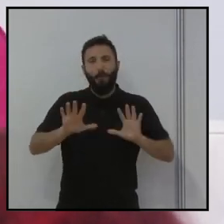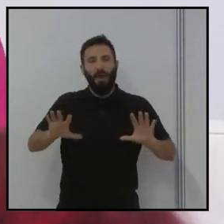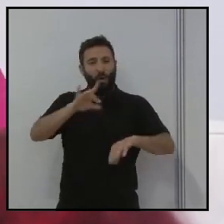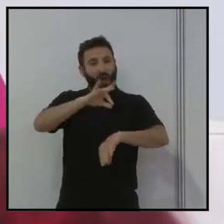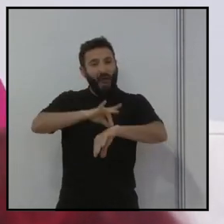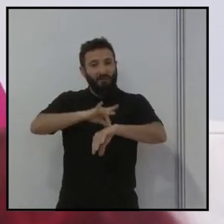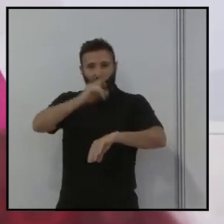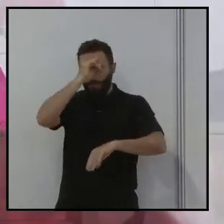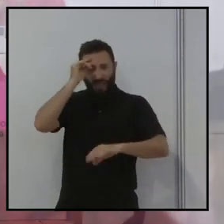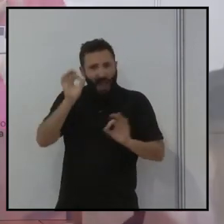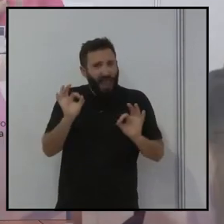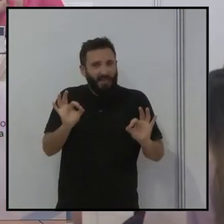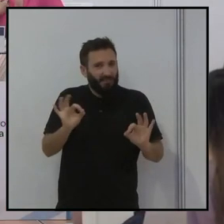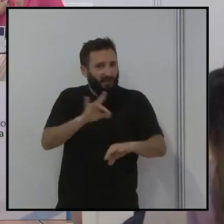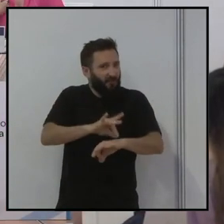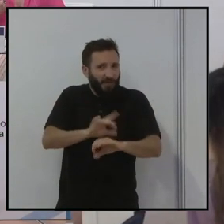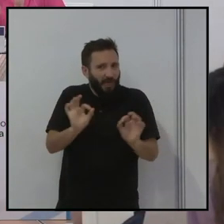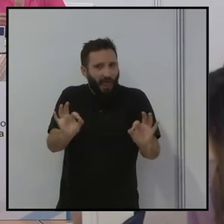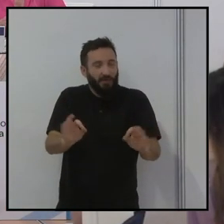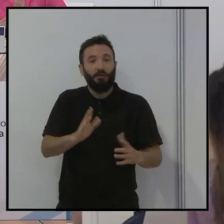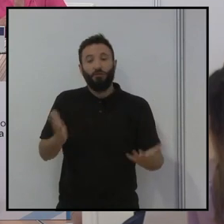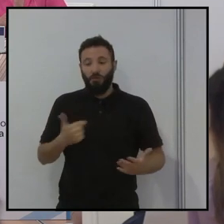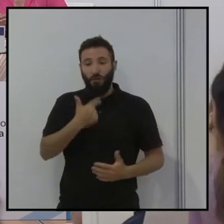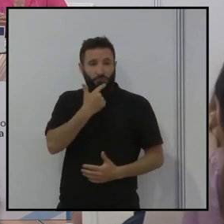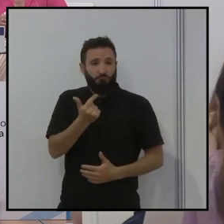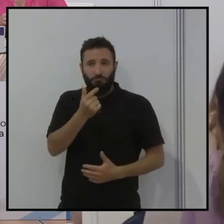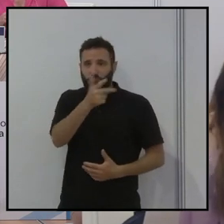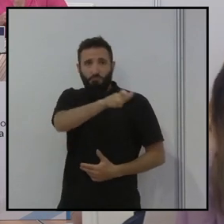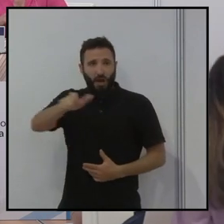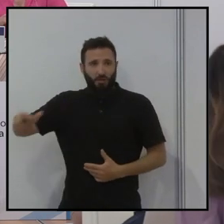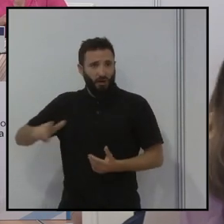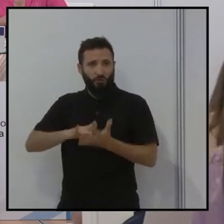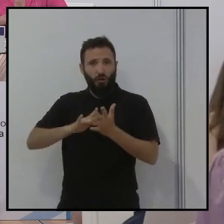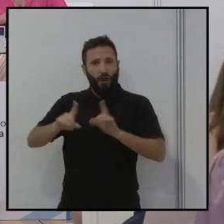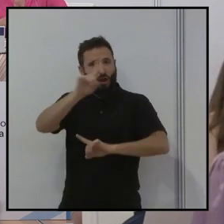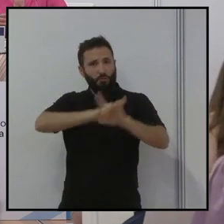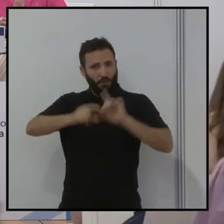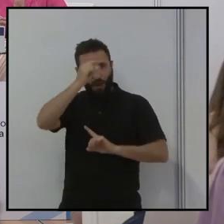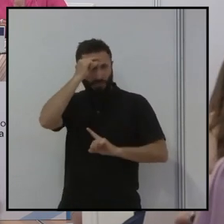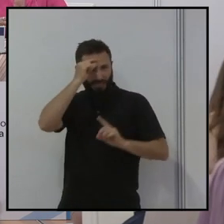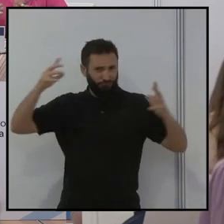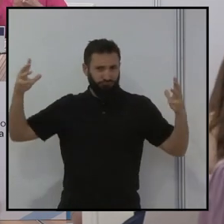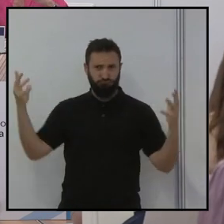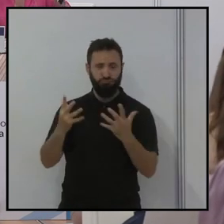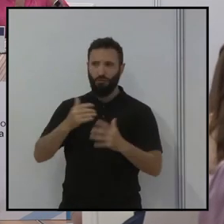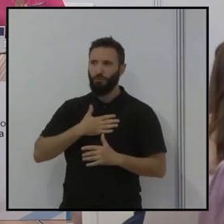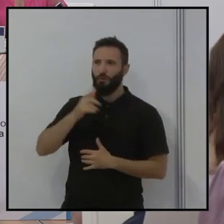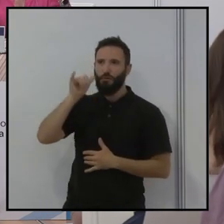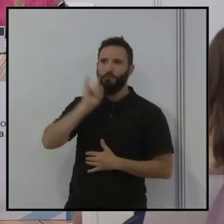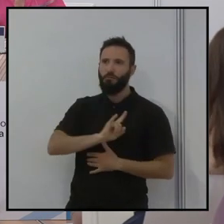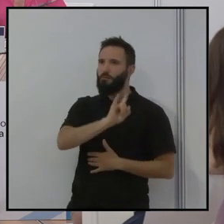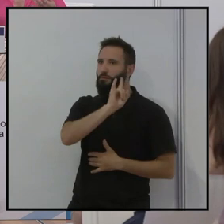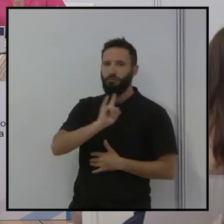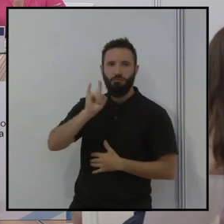más del cuerpo. Y yo, ya digo, yo conozco gente con trastornos mentales graves que me tienen admirada de cómo,